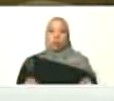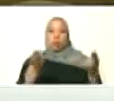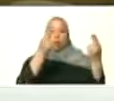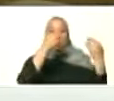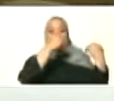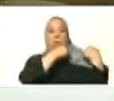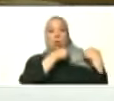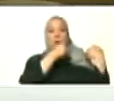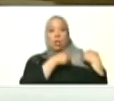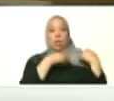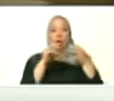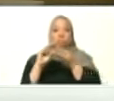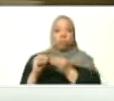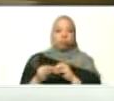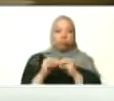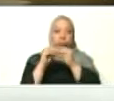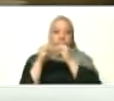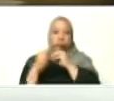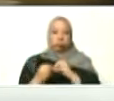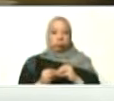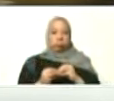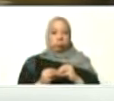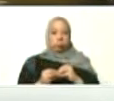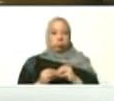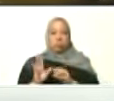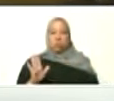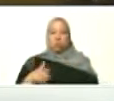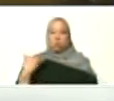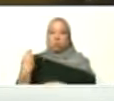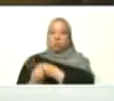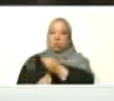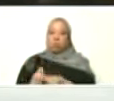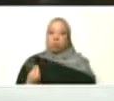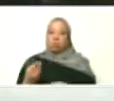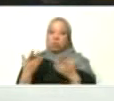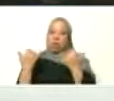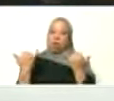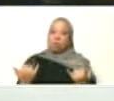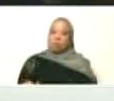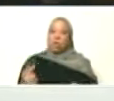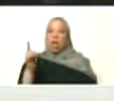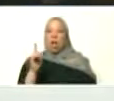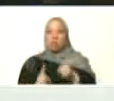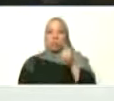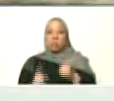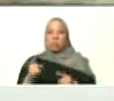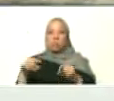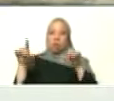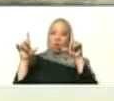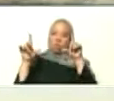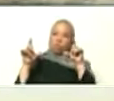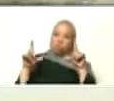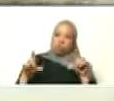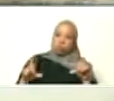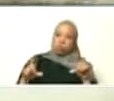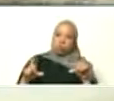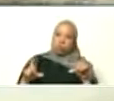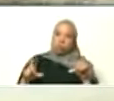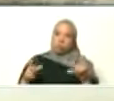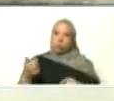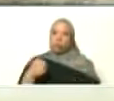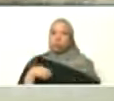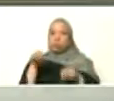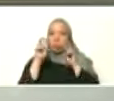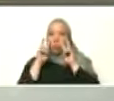resolver, arreglar y poner las cosas como debe ser, porque vi algunas imágenes, yo la